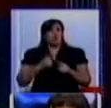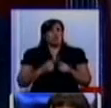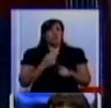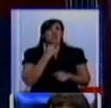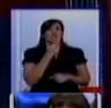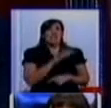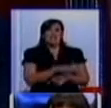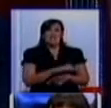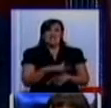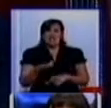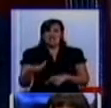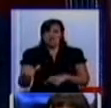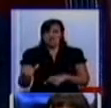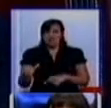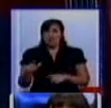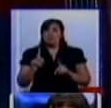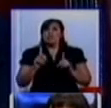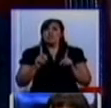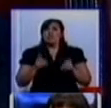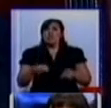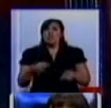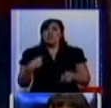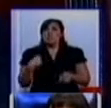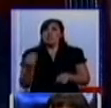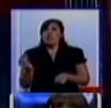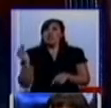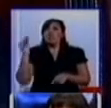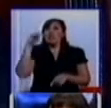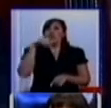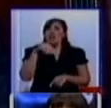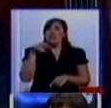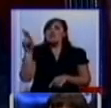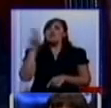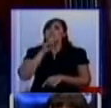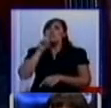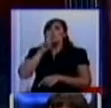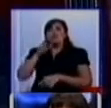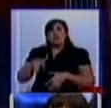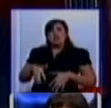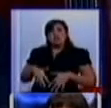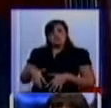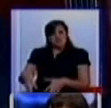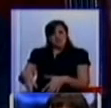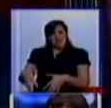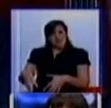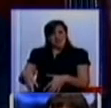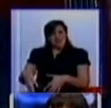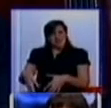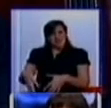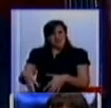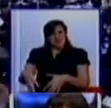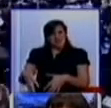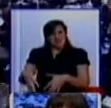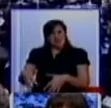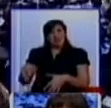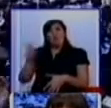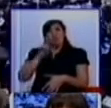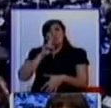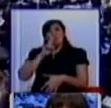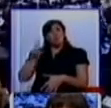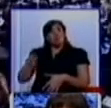hijo a las mujeres embarazadas